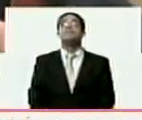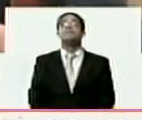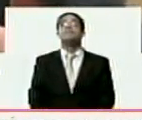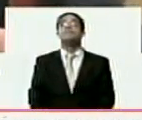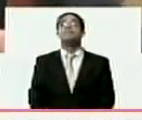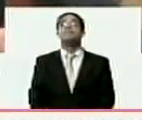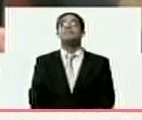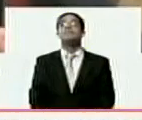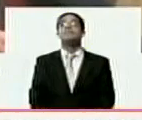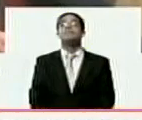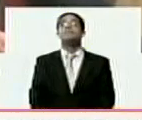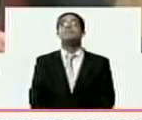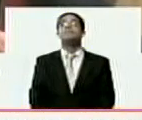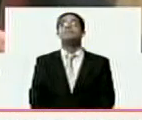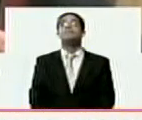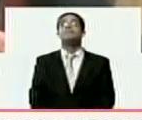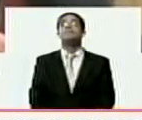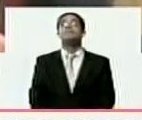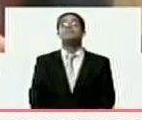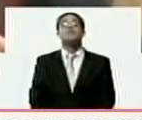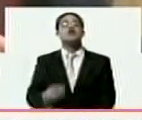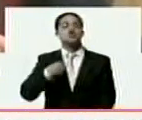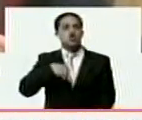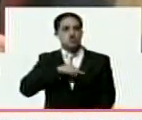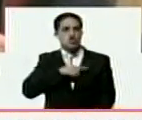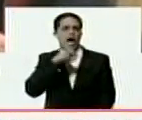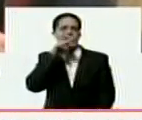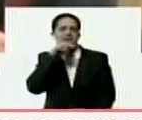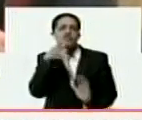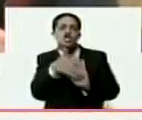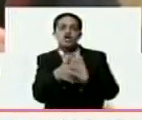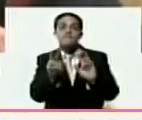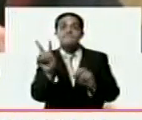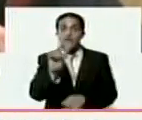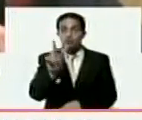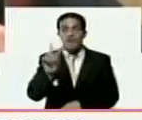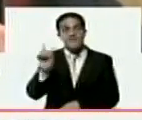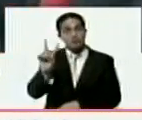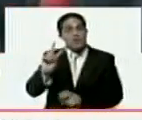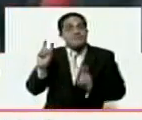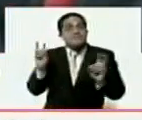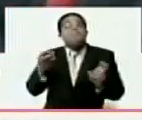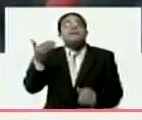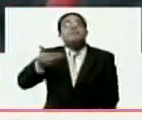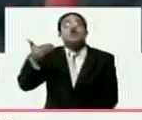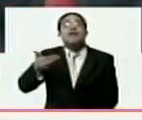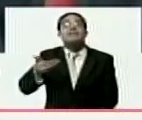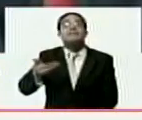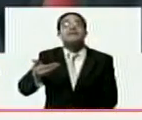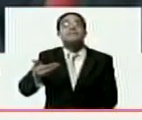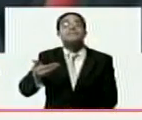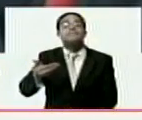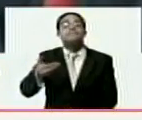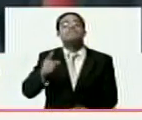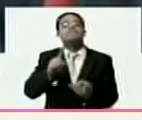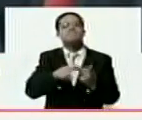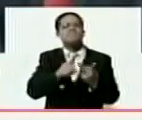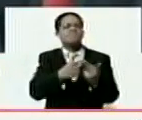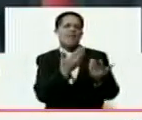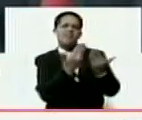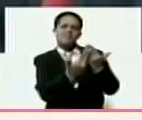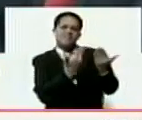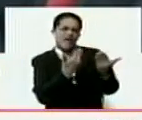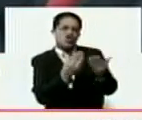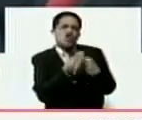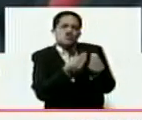También hablamos de Venezuela y Venezuela es un tema muy importante para nosotros. El trato que le están dando a